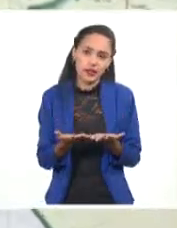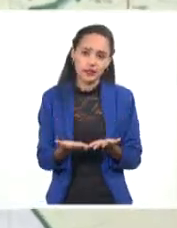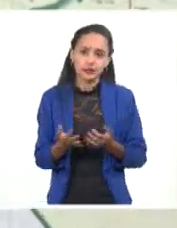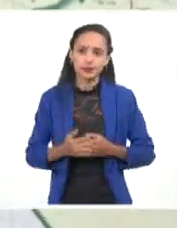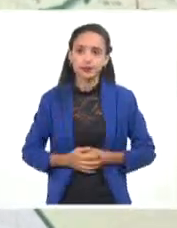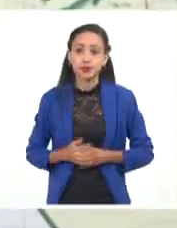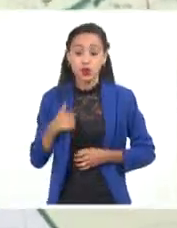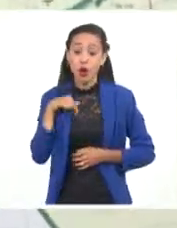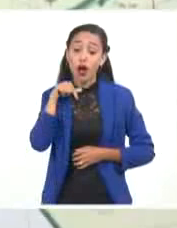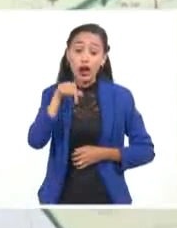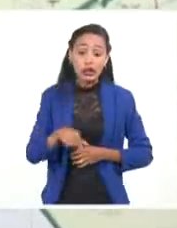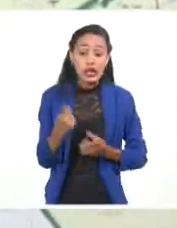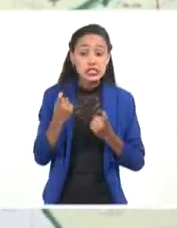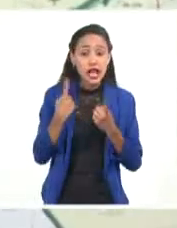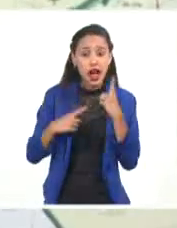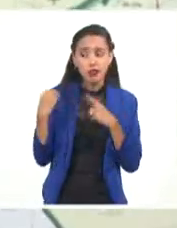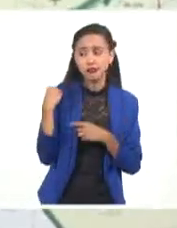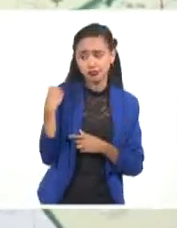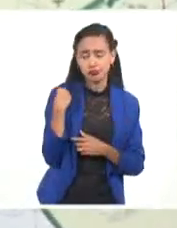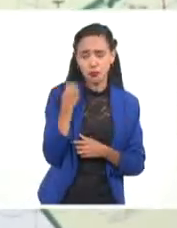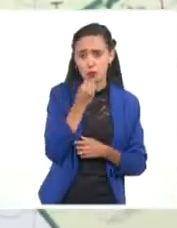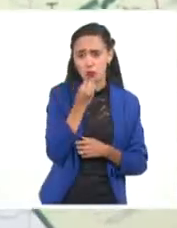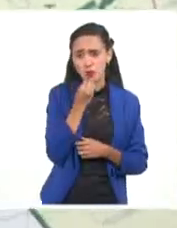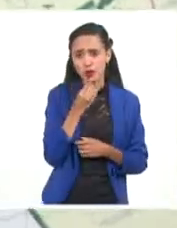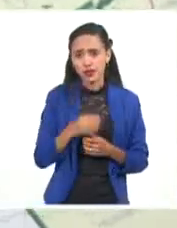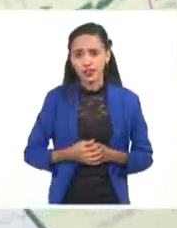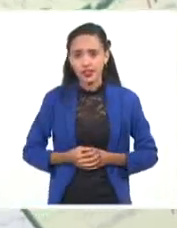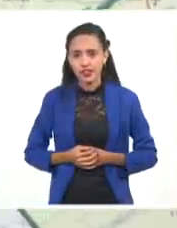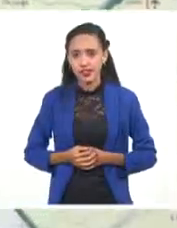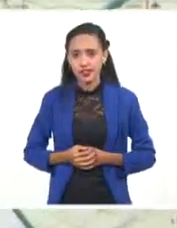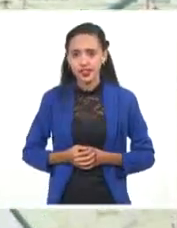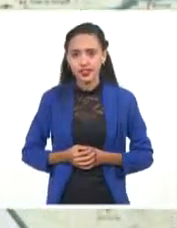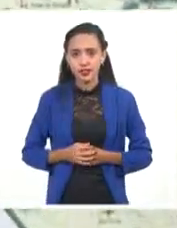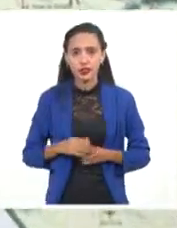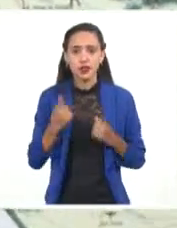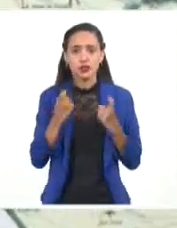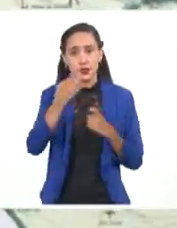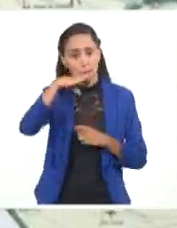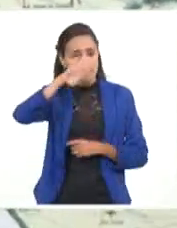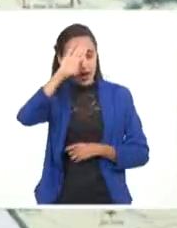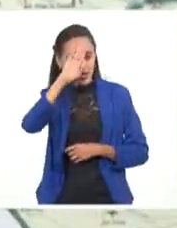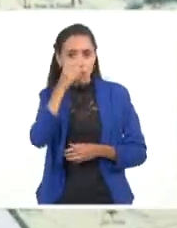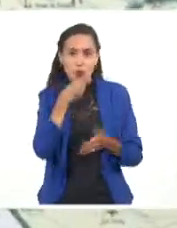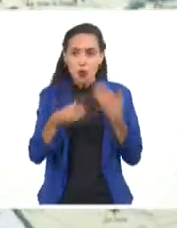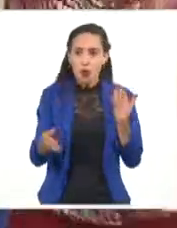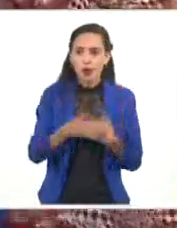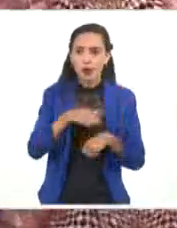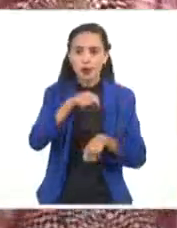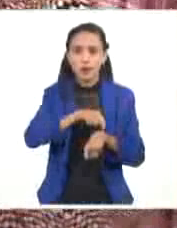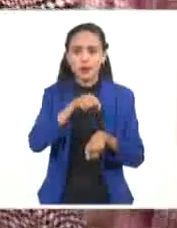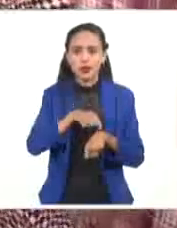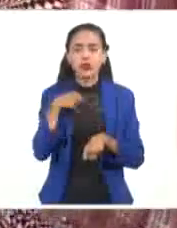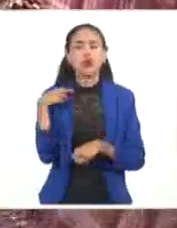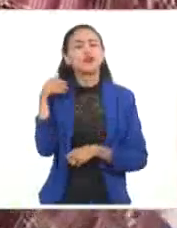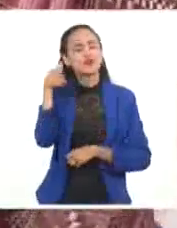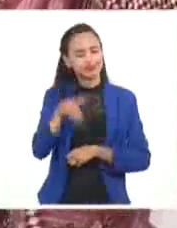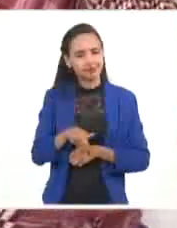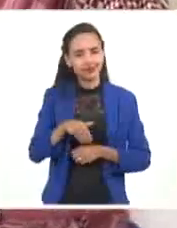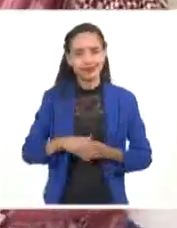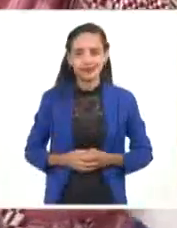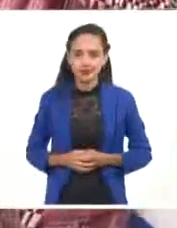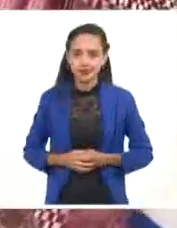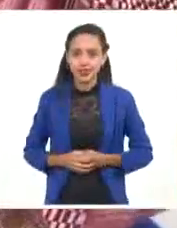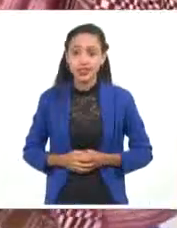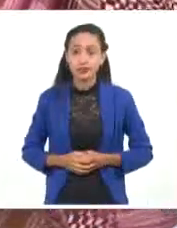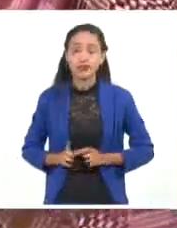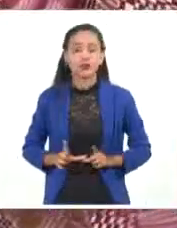Aquí estoy para lo que me necesiten. Cuando me necesite la patria en cualquier momento, ahí estaré. Como colofón, se entregó